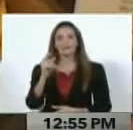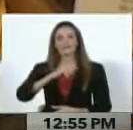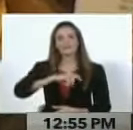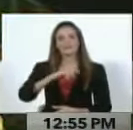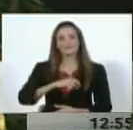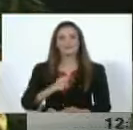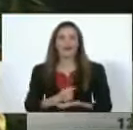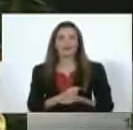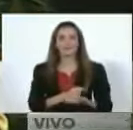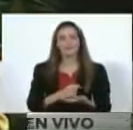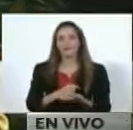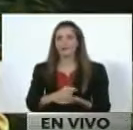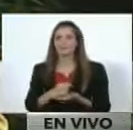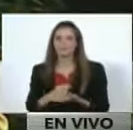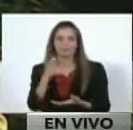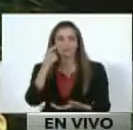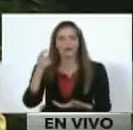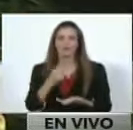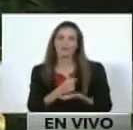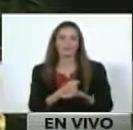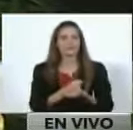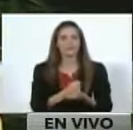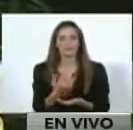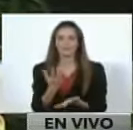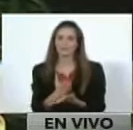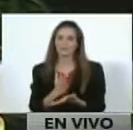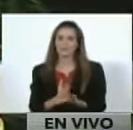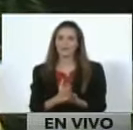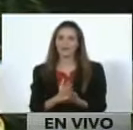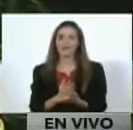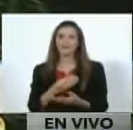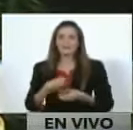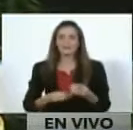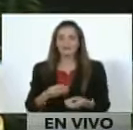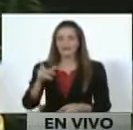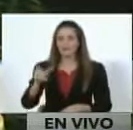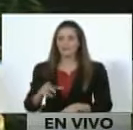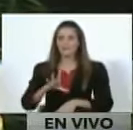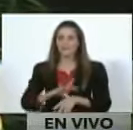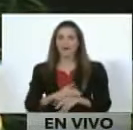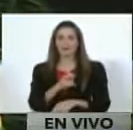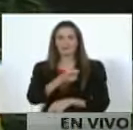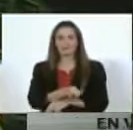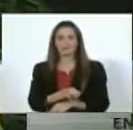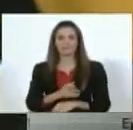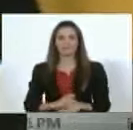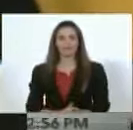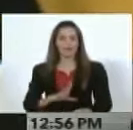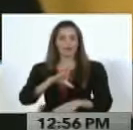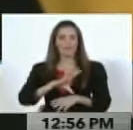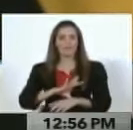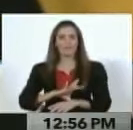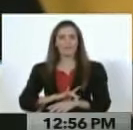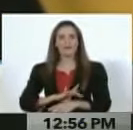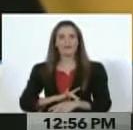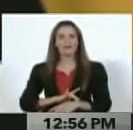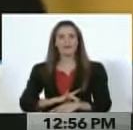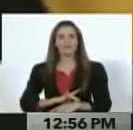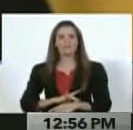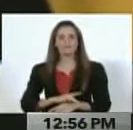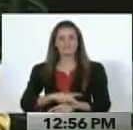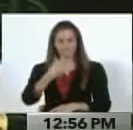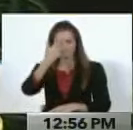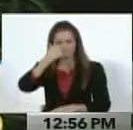necesidad de ayudar a un pueblo y convertirse en médico, en un médico con una